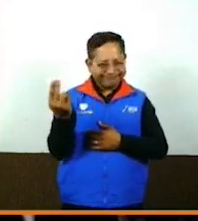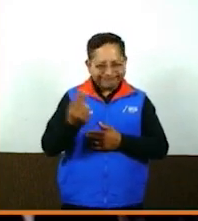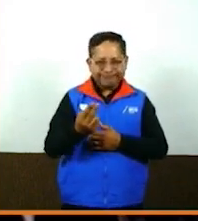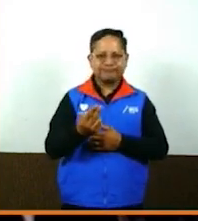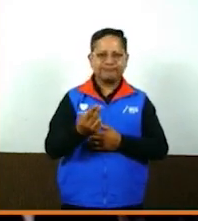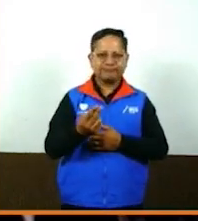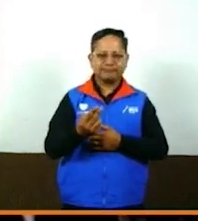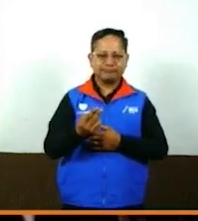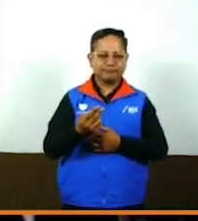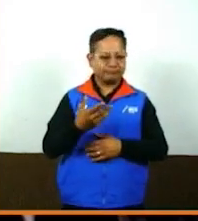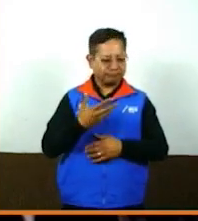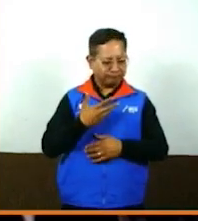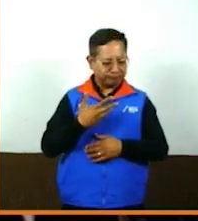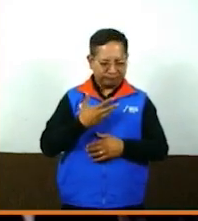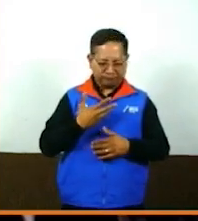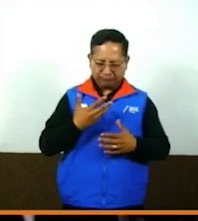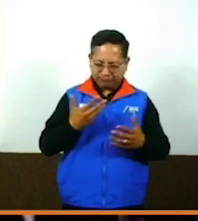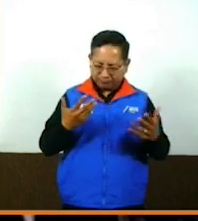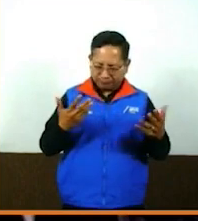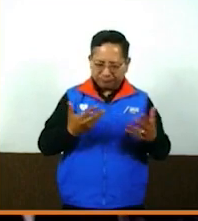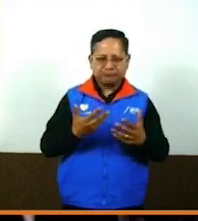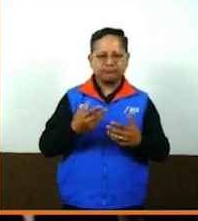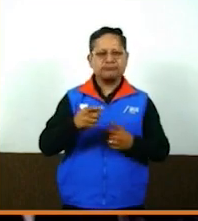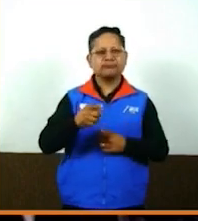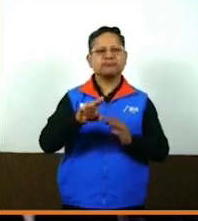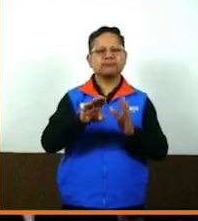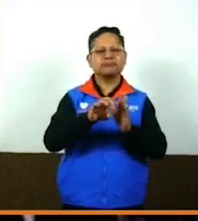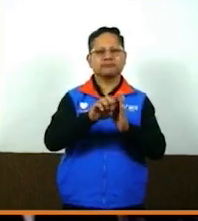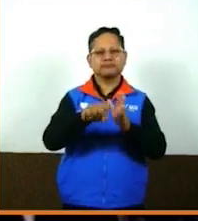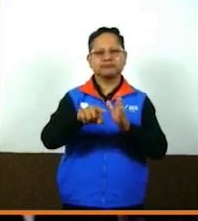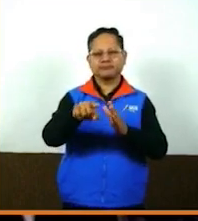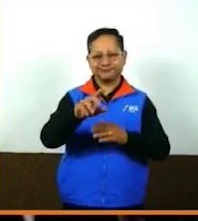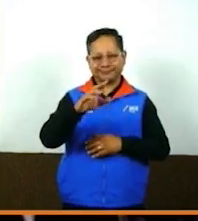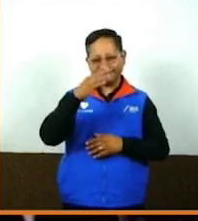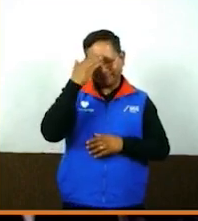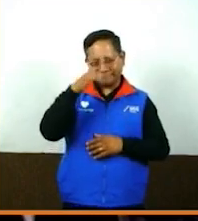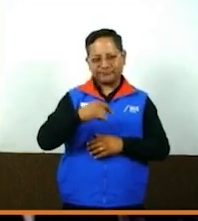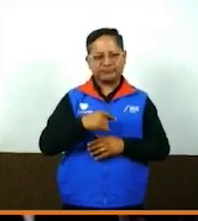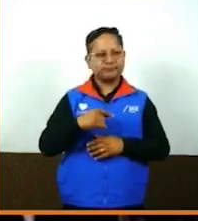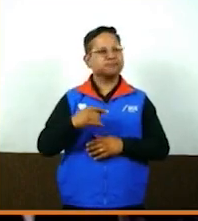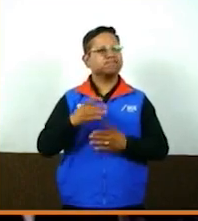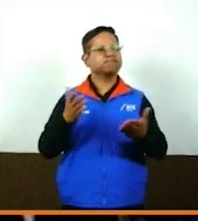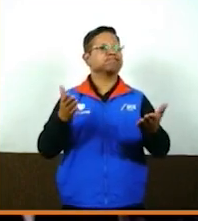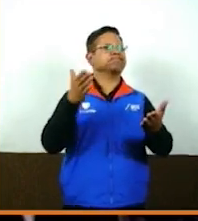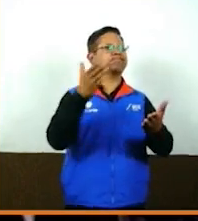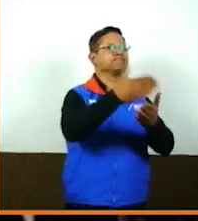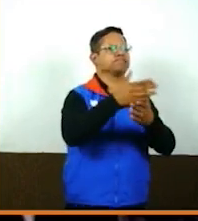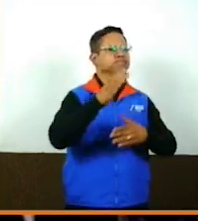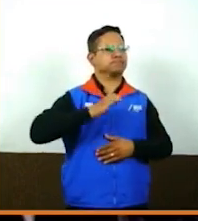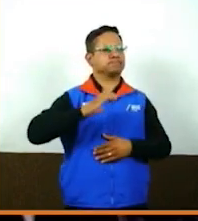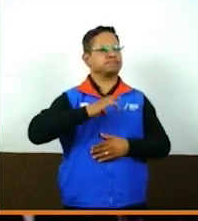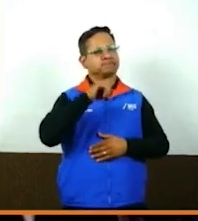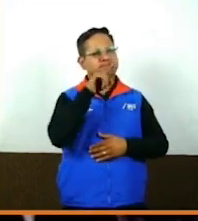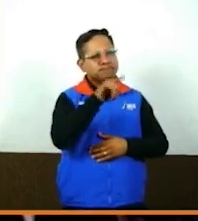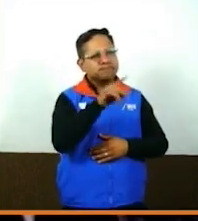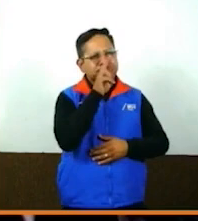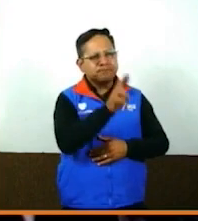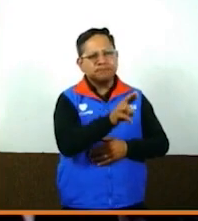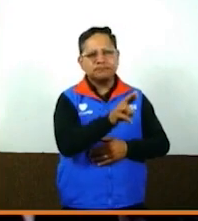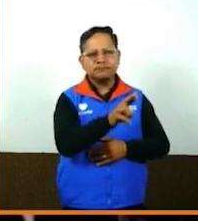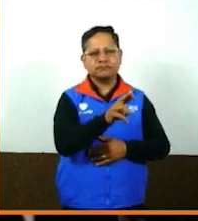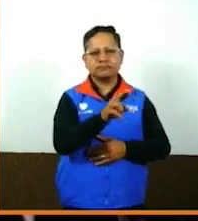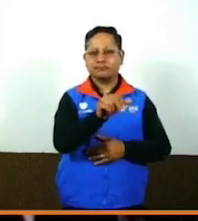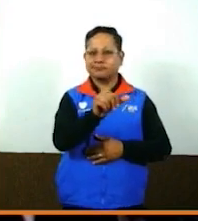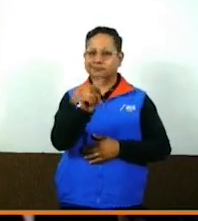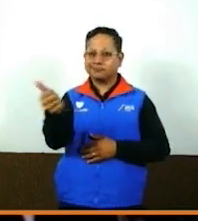hacerlo. Lo que a mí me emociona son, como les digo, ya irnos hacia el cliente, ya pensar en soluciones hacia el cliente. Y la otra parte